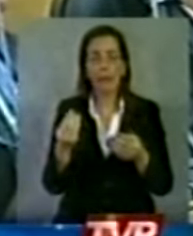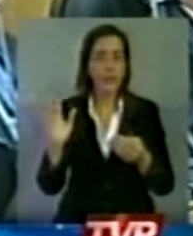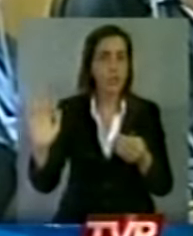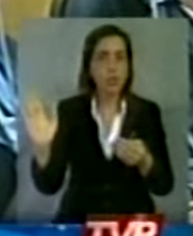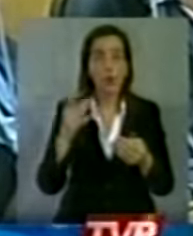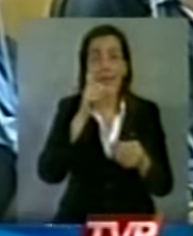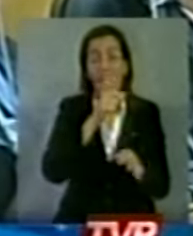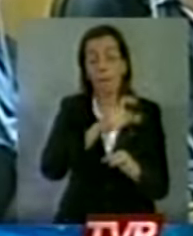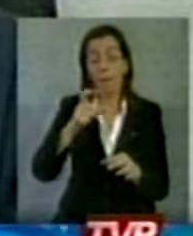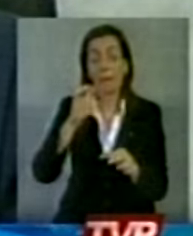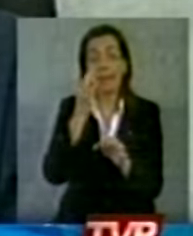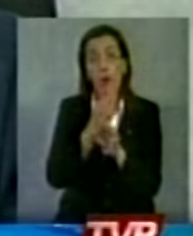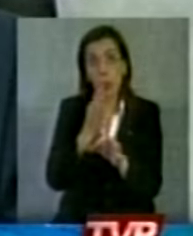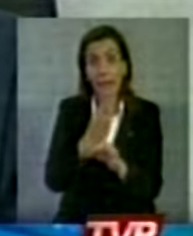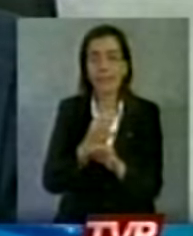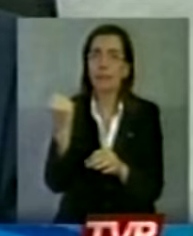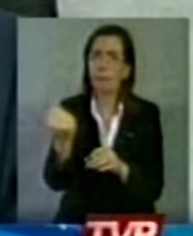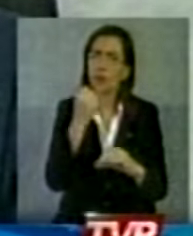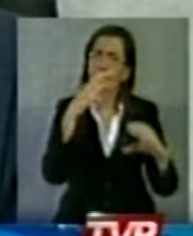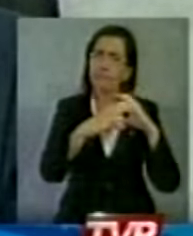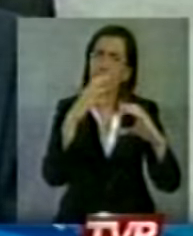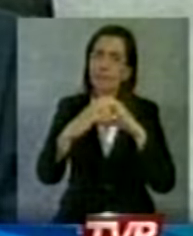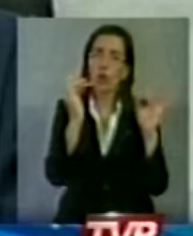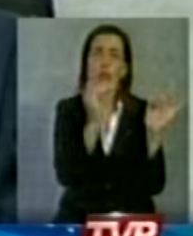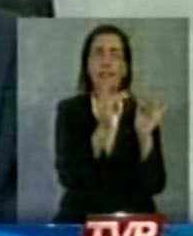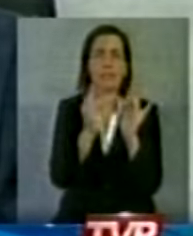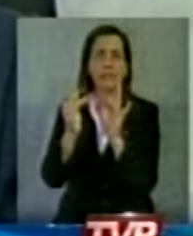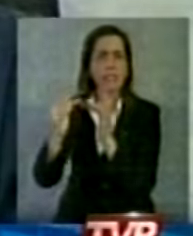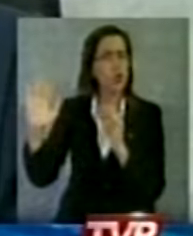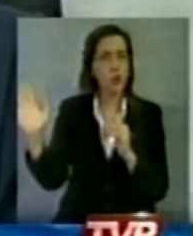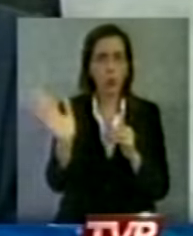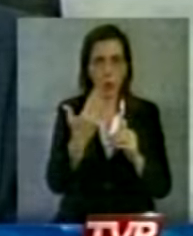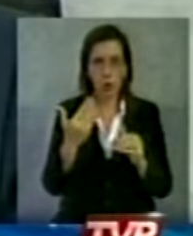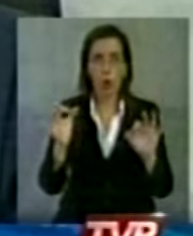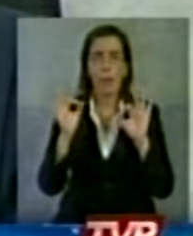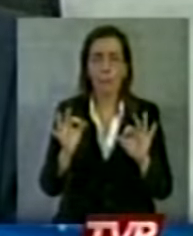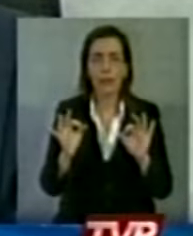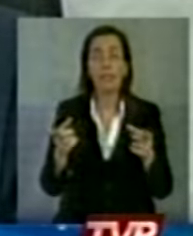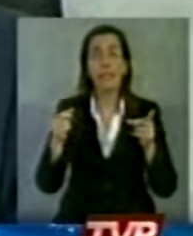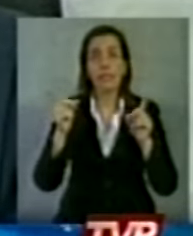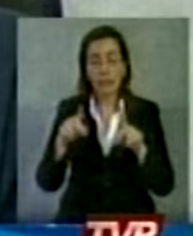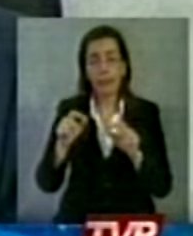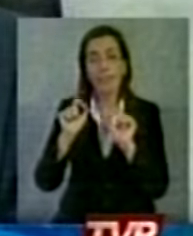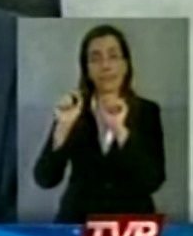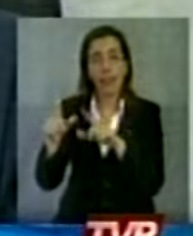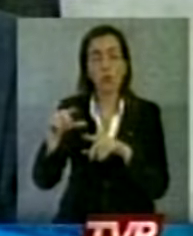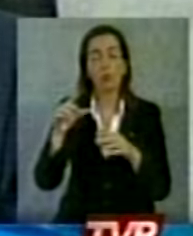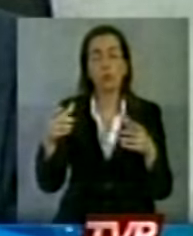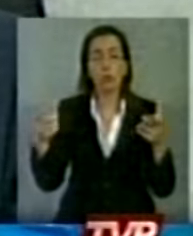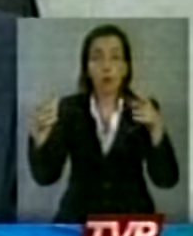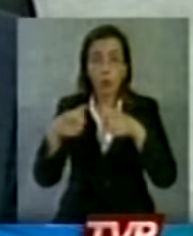todas nuestras escuelas conectadas en los próximos 4 años y dotar a nuestro Centro de Innovación